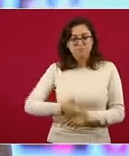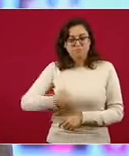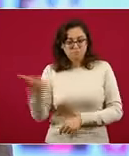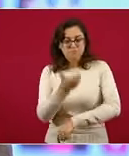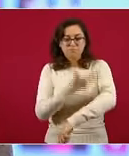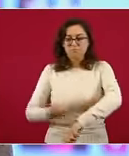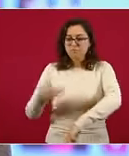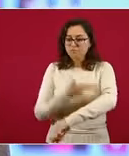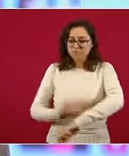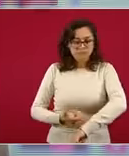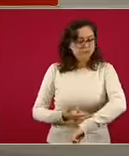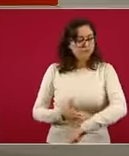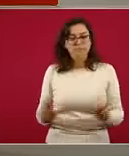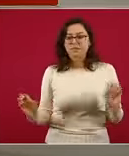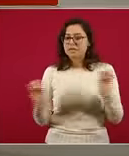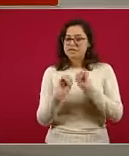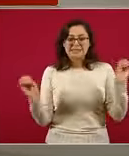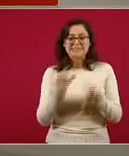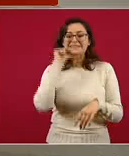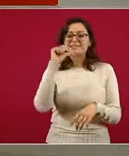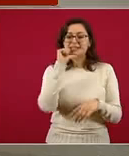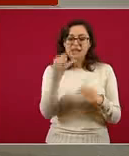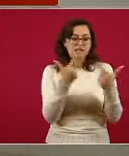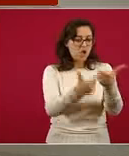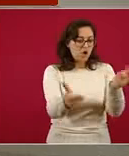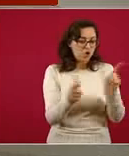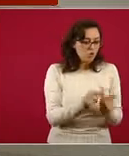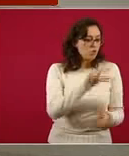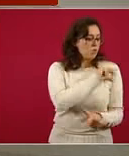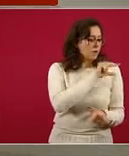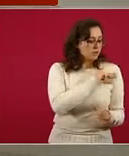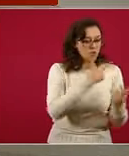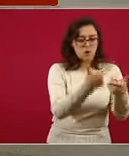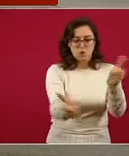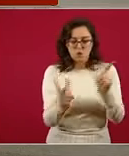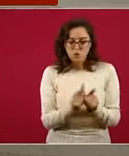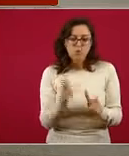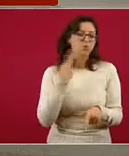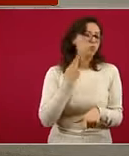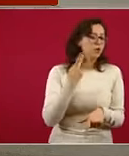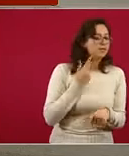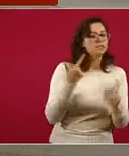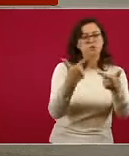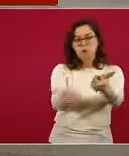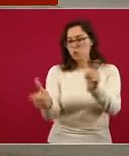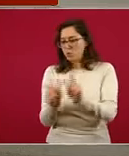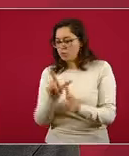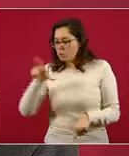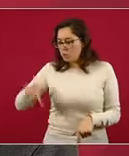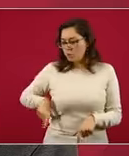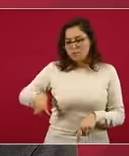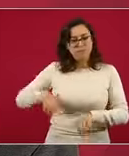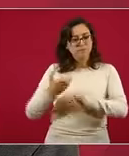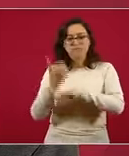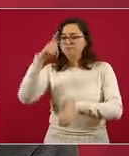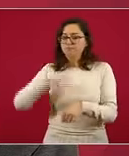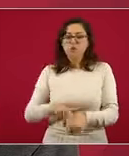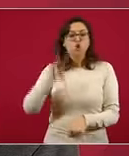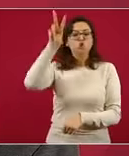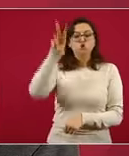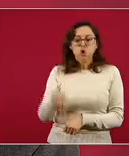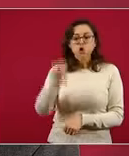ajena a cualquier grupo social, grupo económico, partido político, gobierno local. No